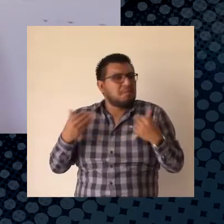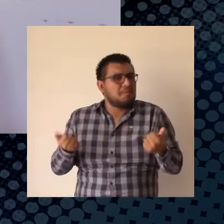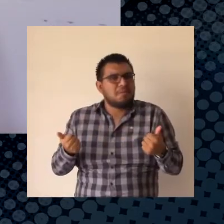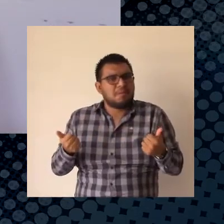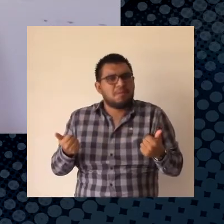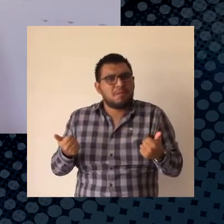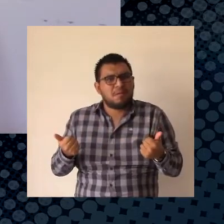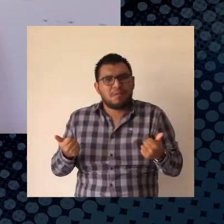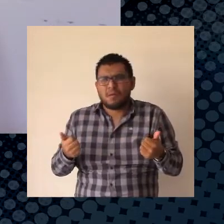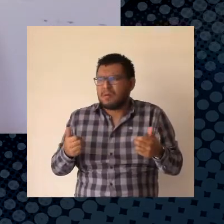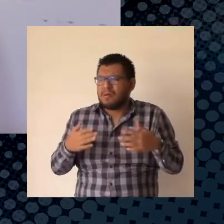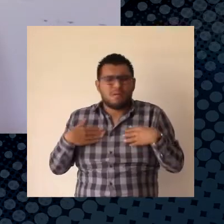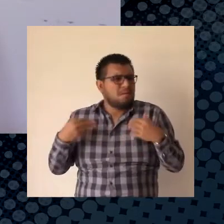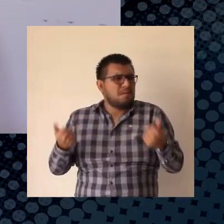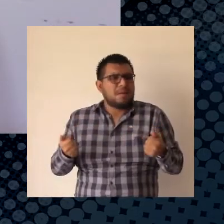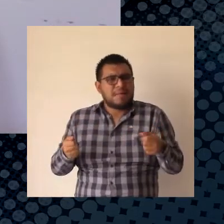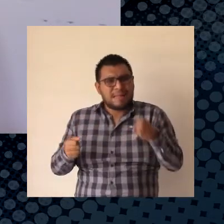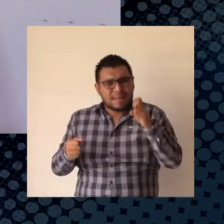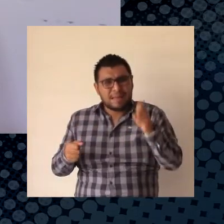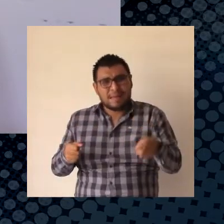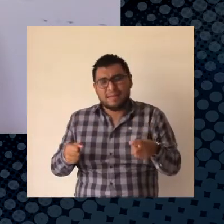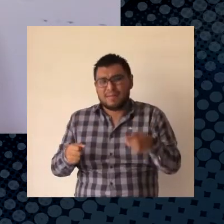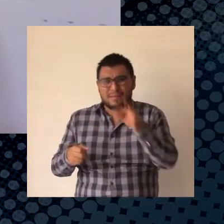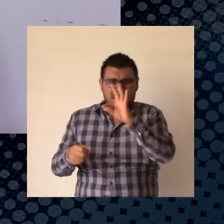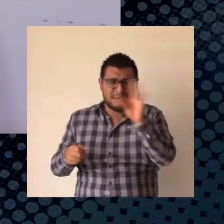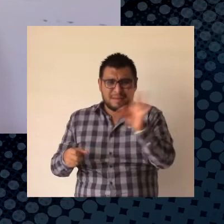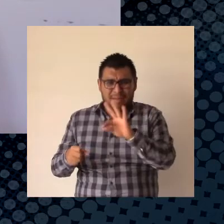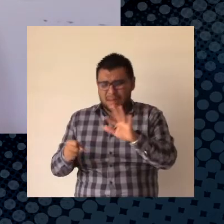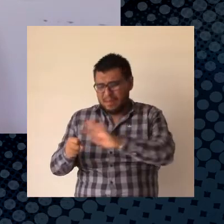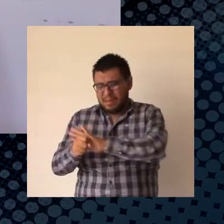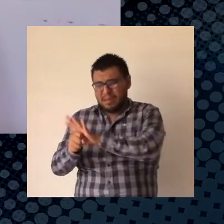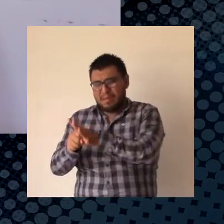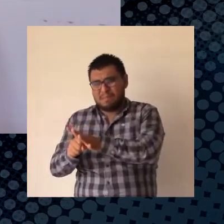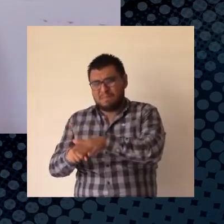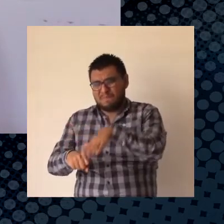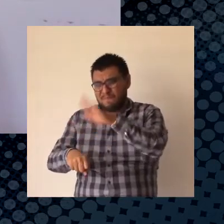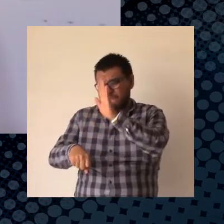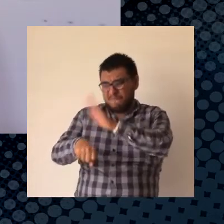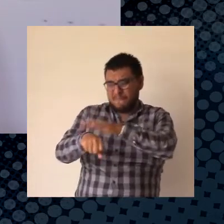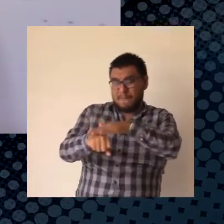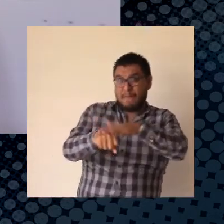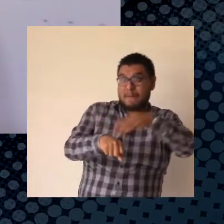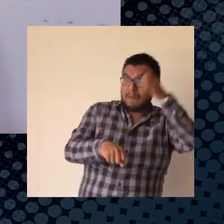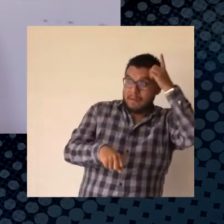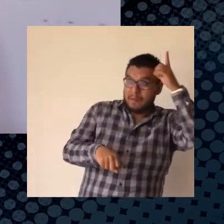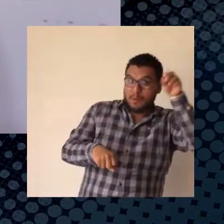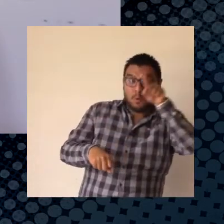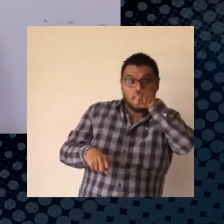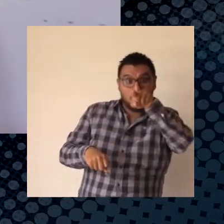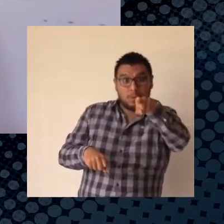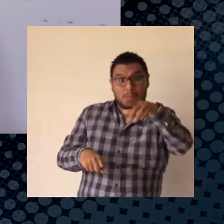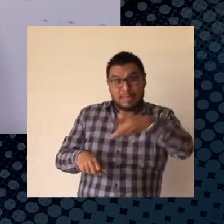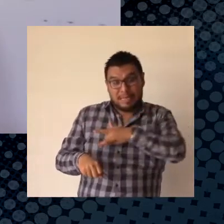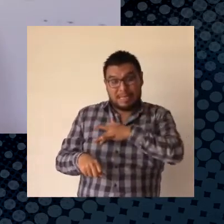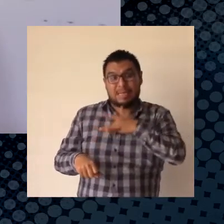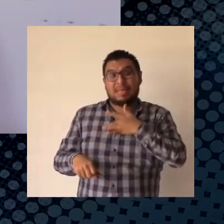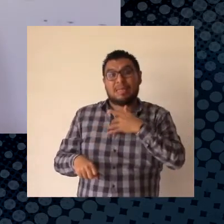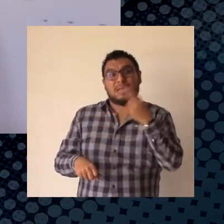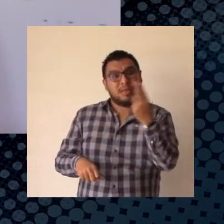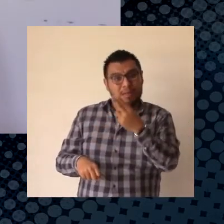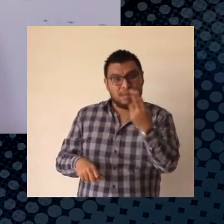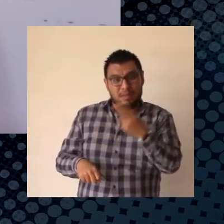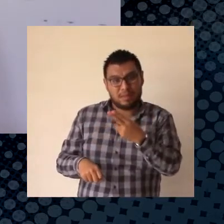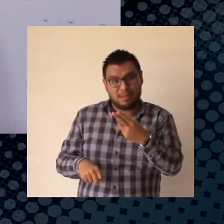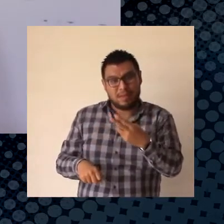no comprenden que esto puede ser una llamada de atención divina para que usted sienta la necesidad